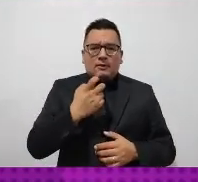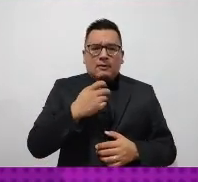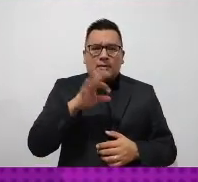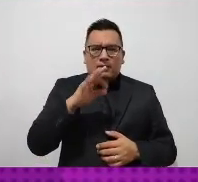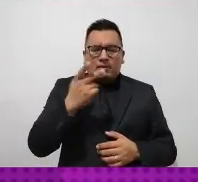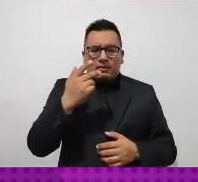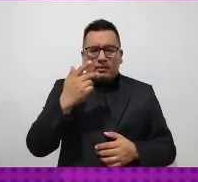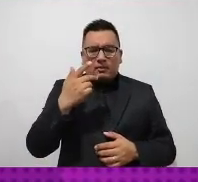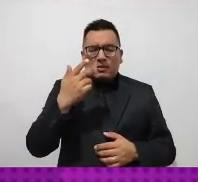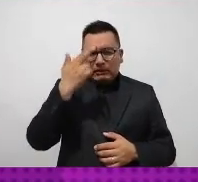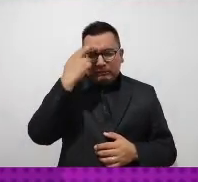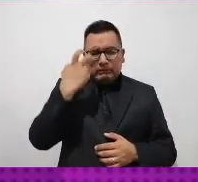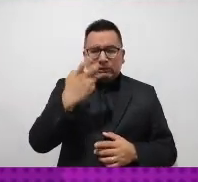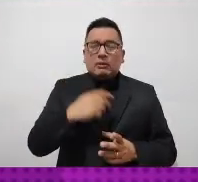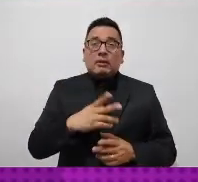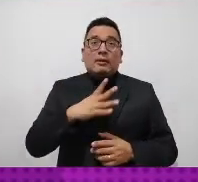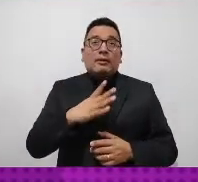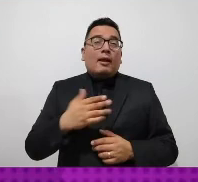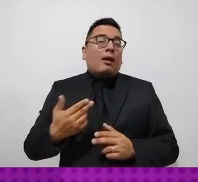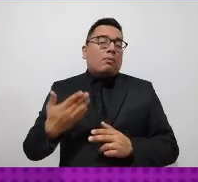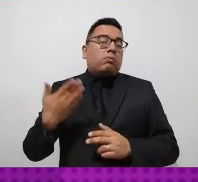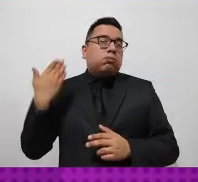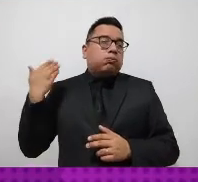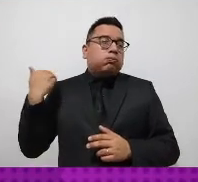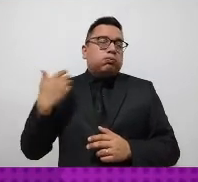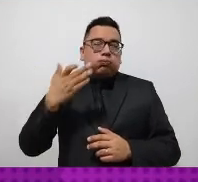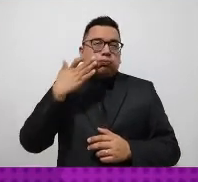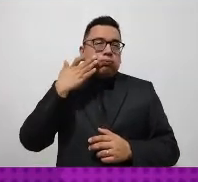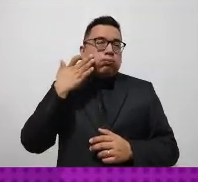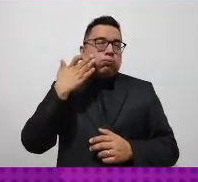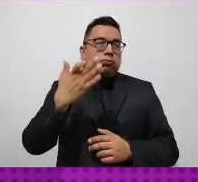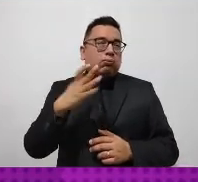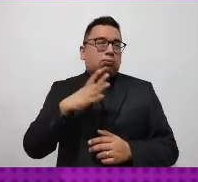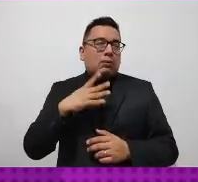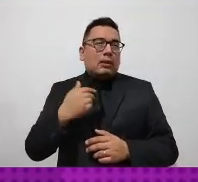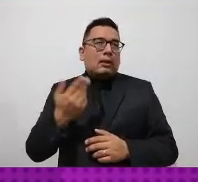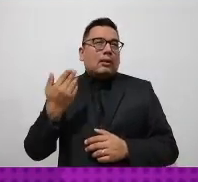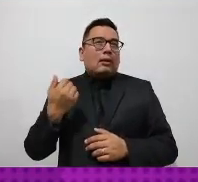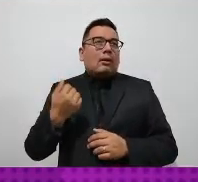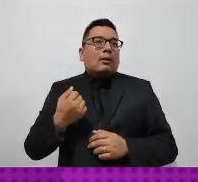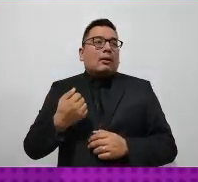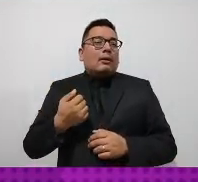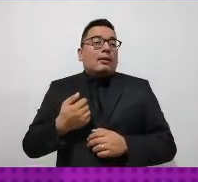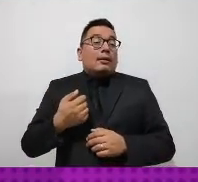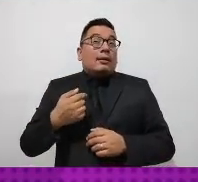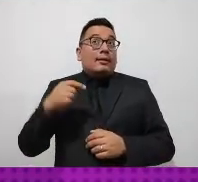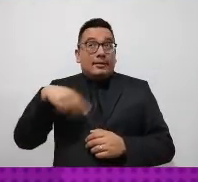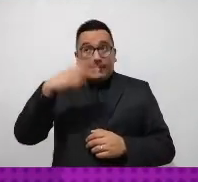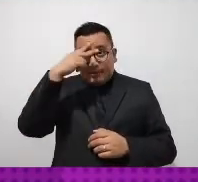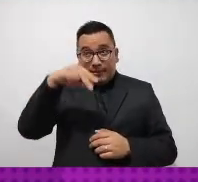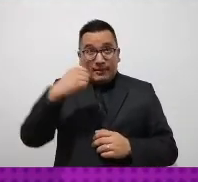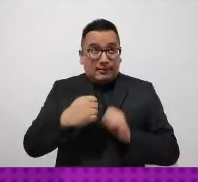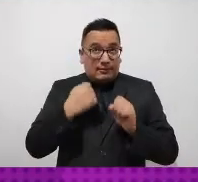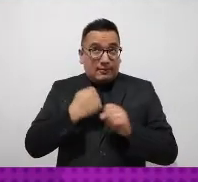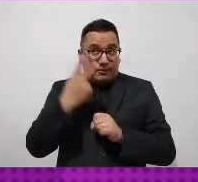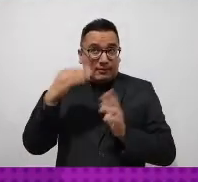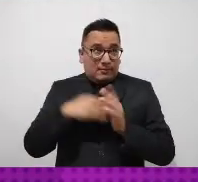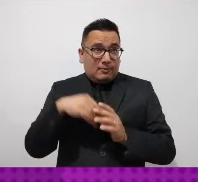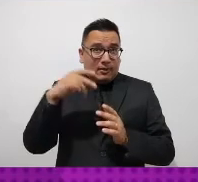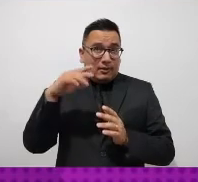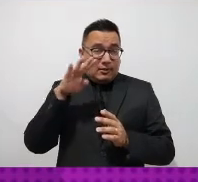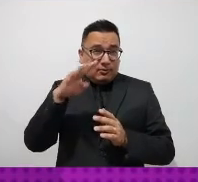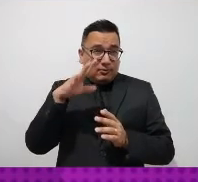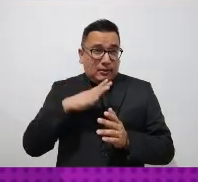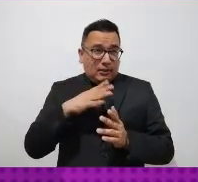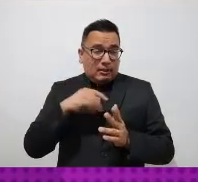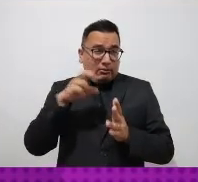ya tiene mucho más tiempo en relación a cuando la reforma de paridad en todo, cuando esta reforma constitucional llega